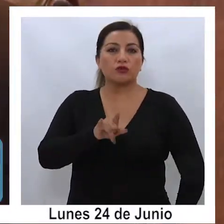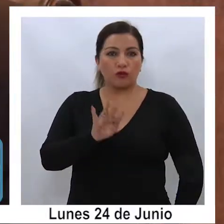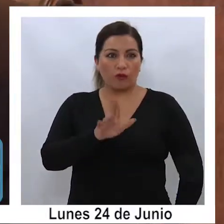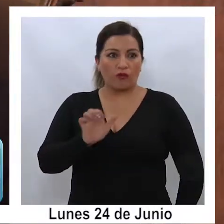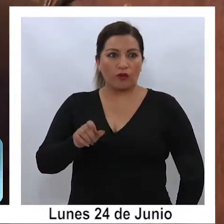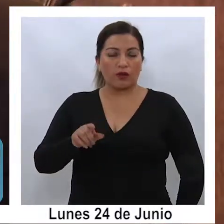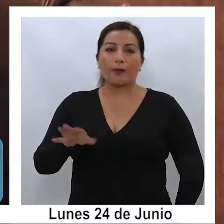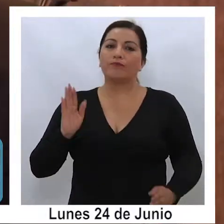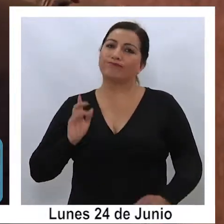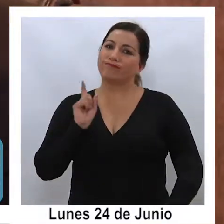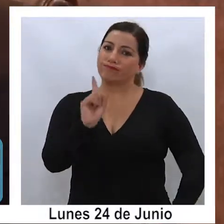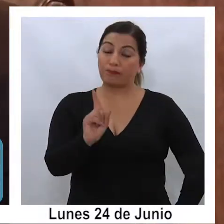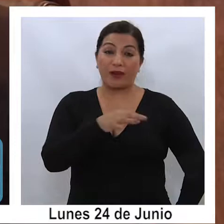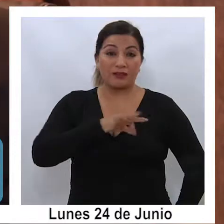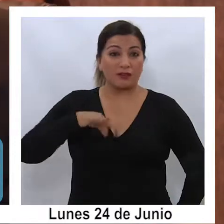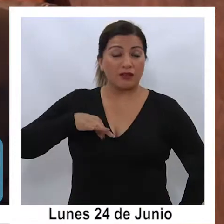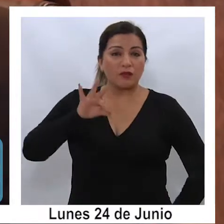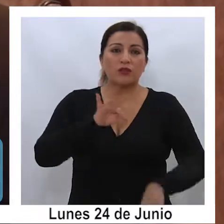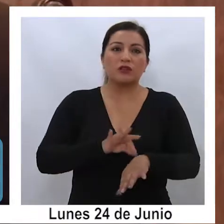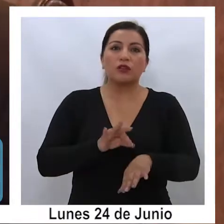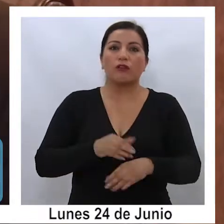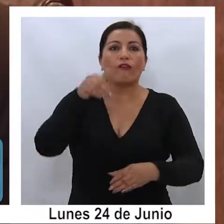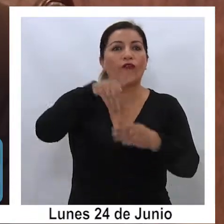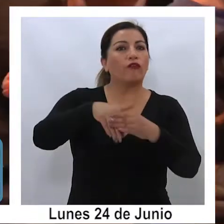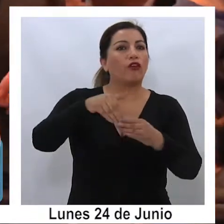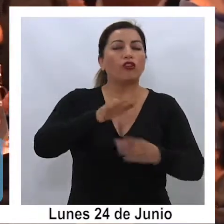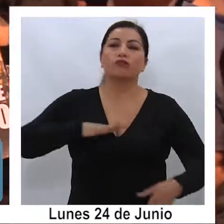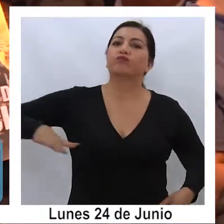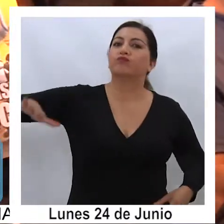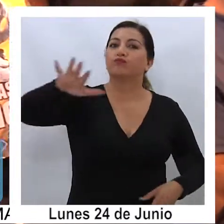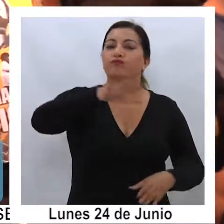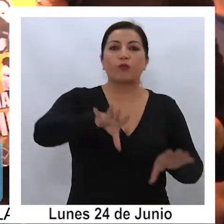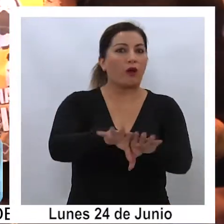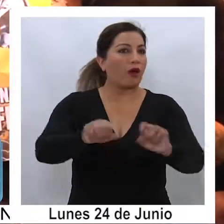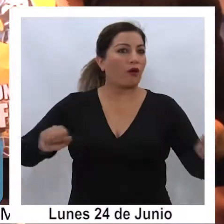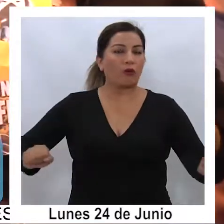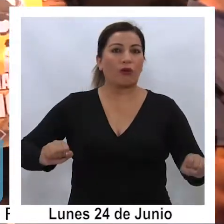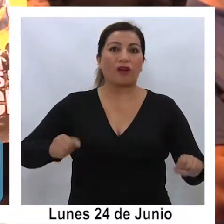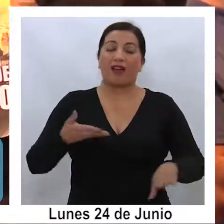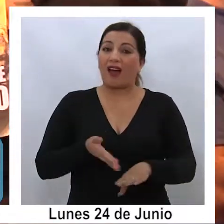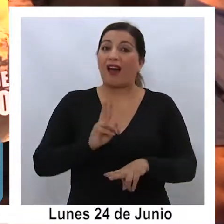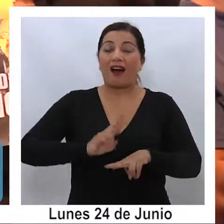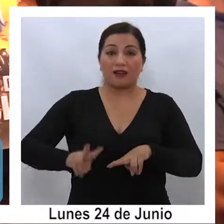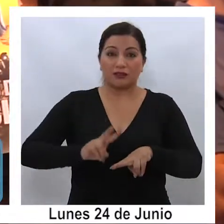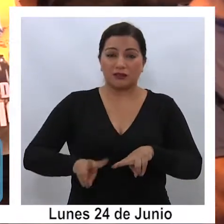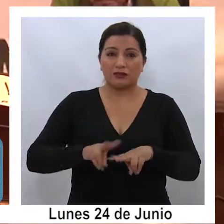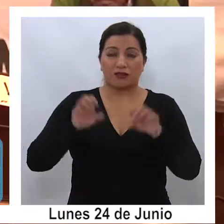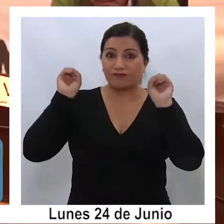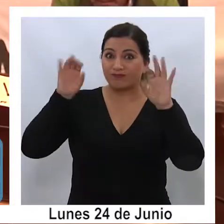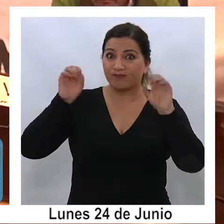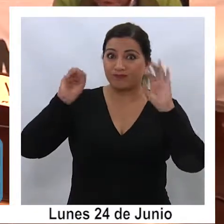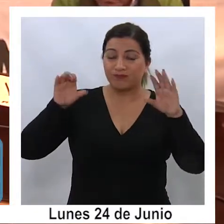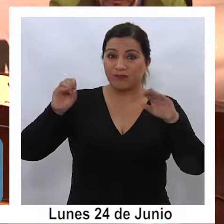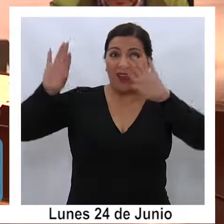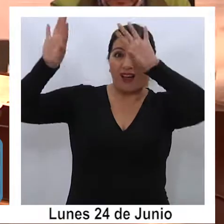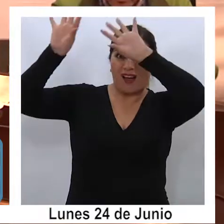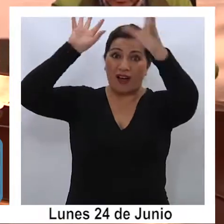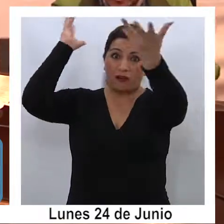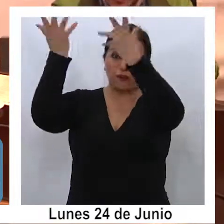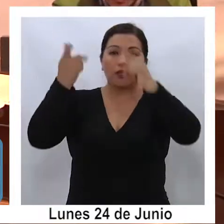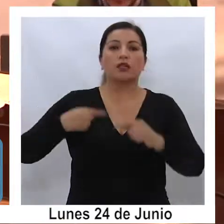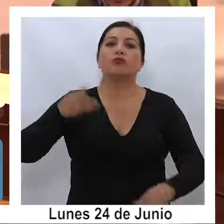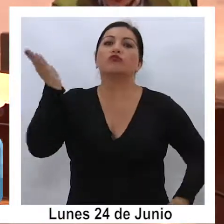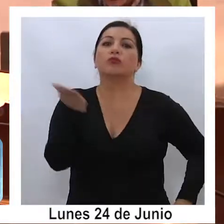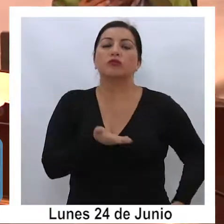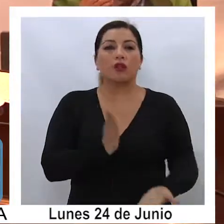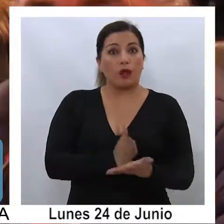del Ceremi de Salud, donde se votó por unanimidad que se decrete una alerta medioambiental, se solicite la suspensión de